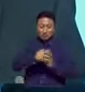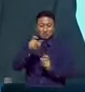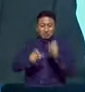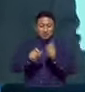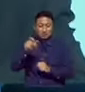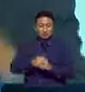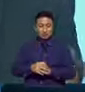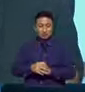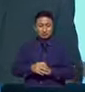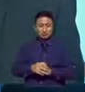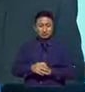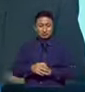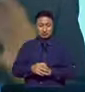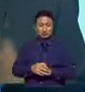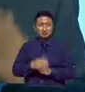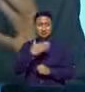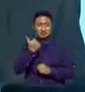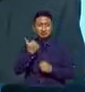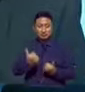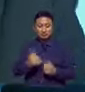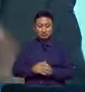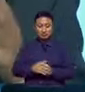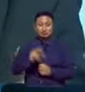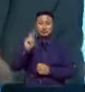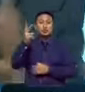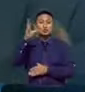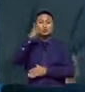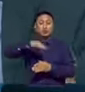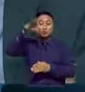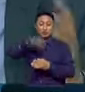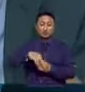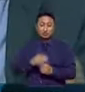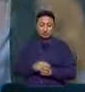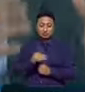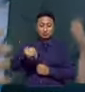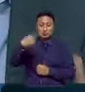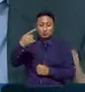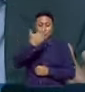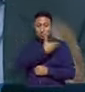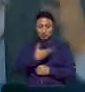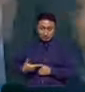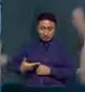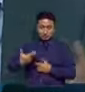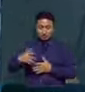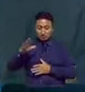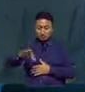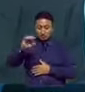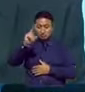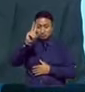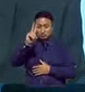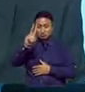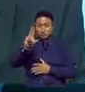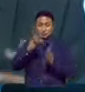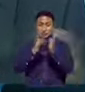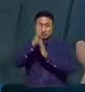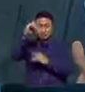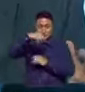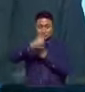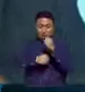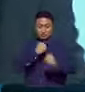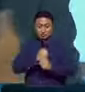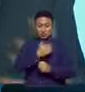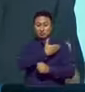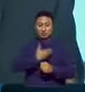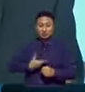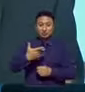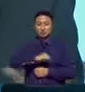ciudadanos, para todo el Ecuador, es que haya segunda vuelta y que el presidente que elijamos en la segunda vuelta, el 2 de abril de este año, sea un